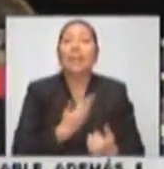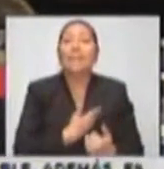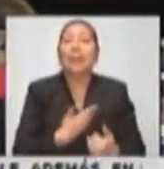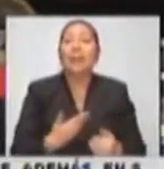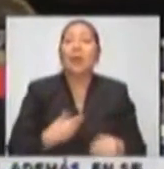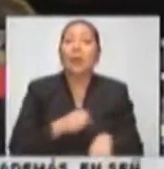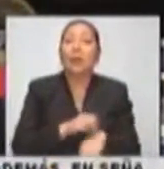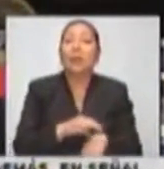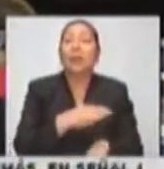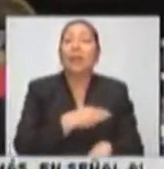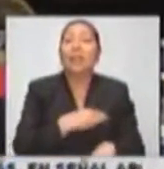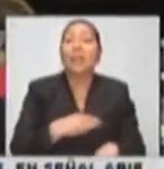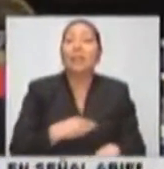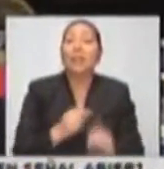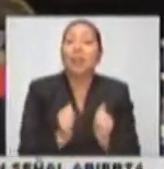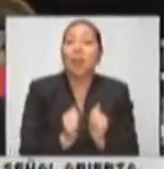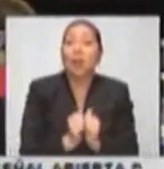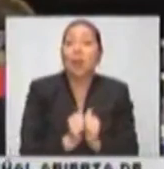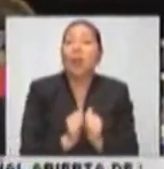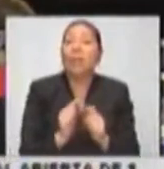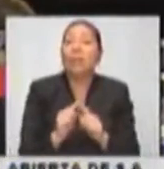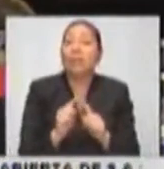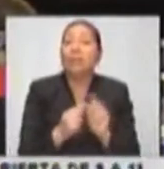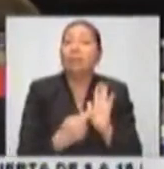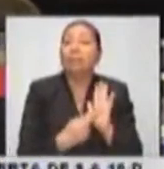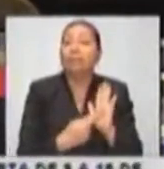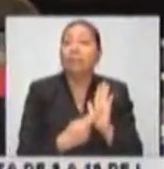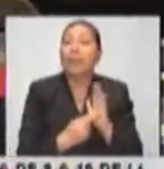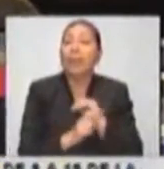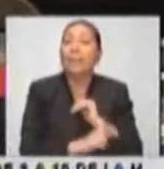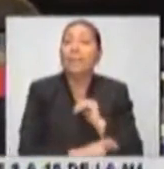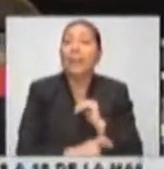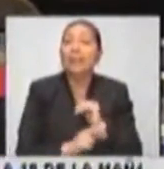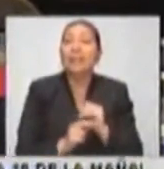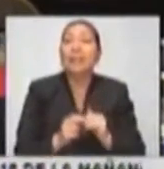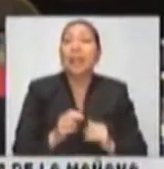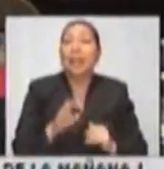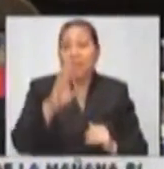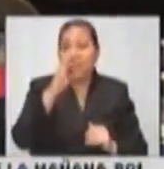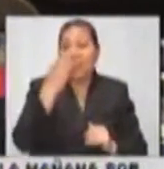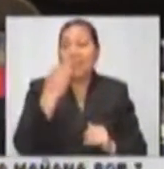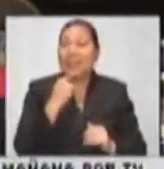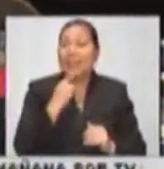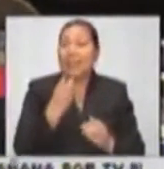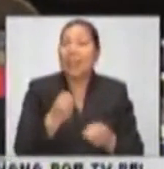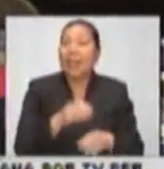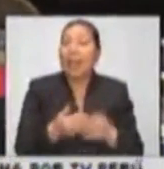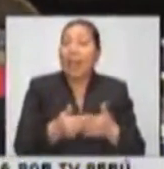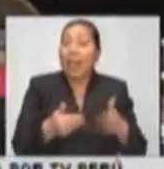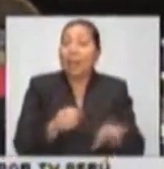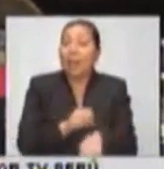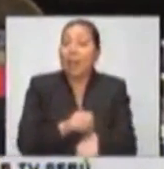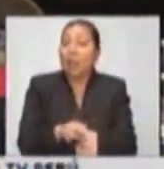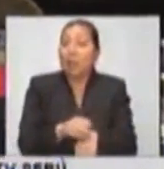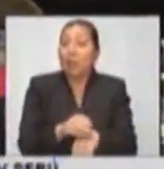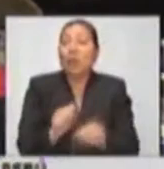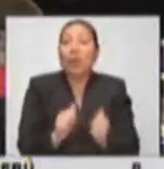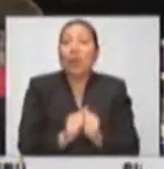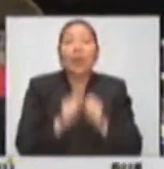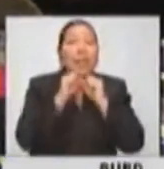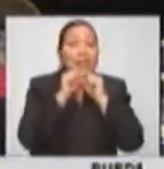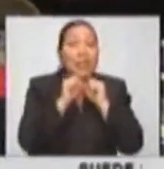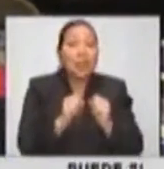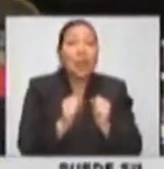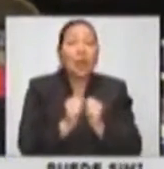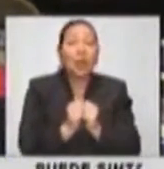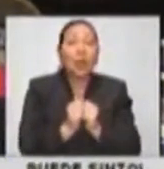del Consejo de Ministros con distintos representantes de países en París, que son los representantes ante el Consejo, pero también con el secretariado y con